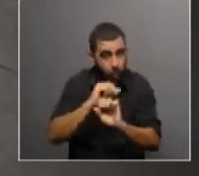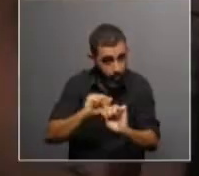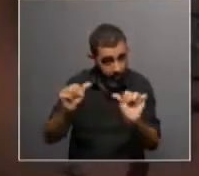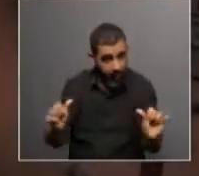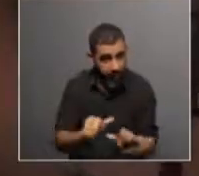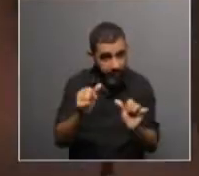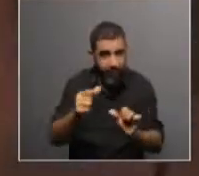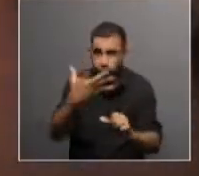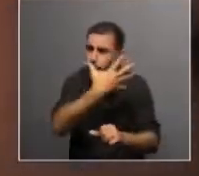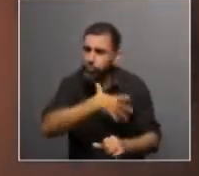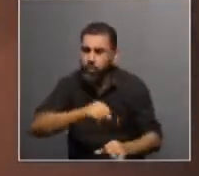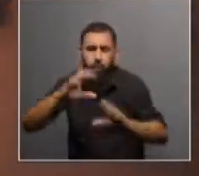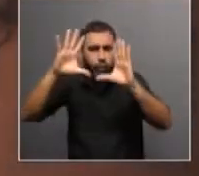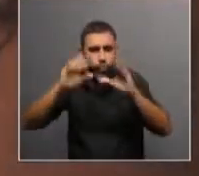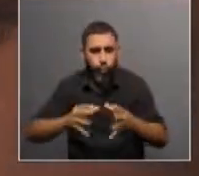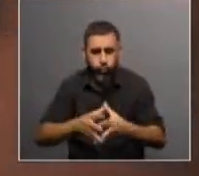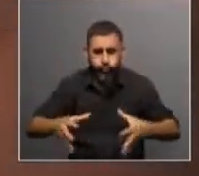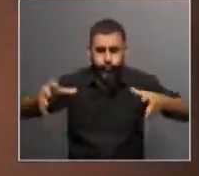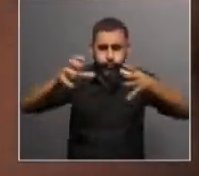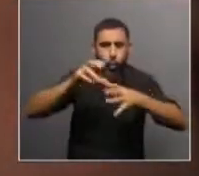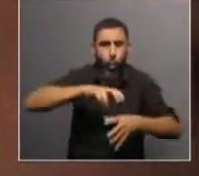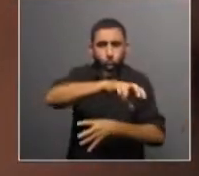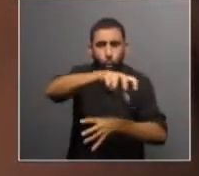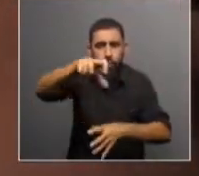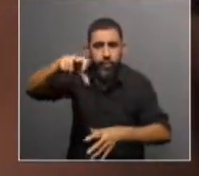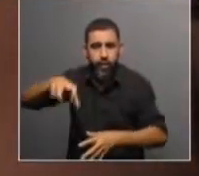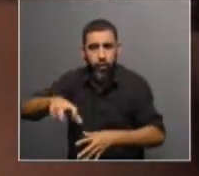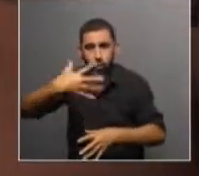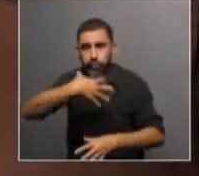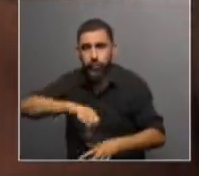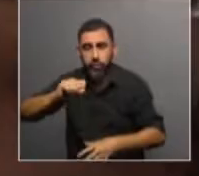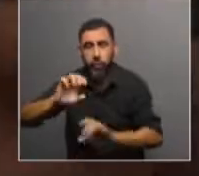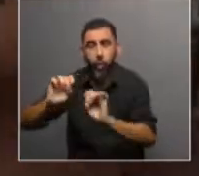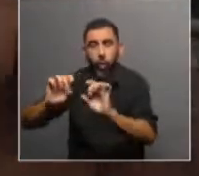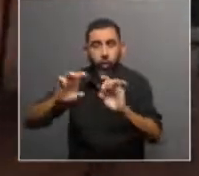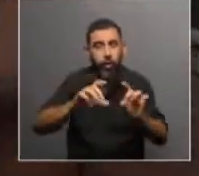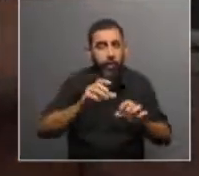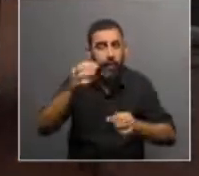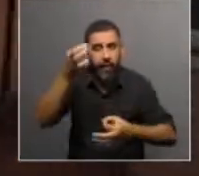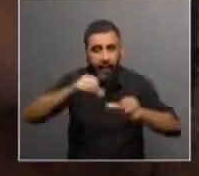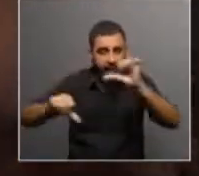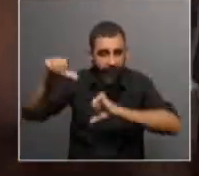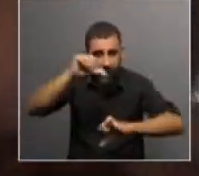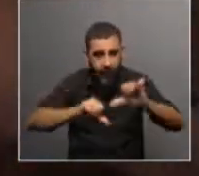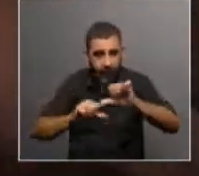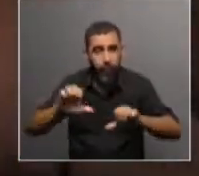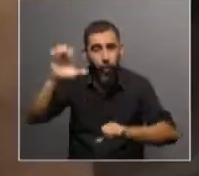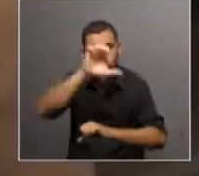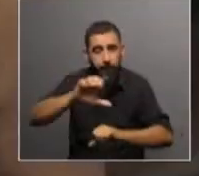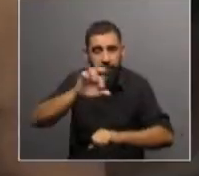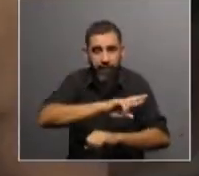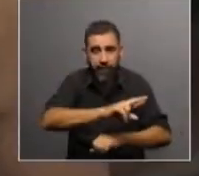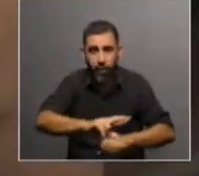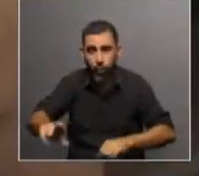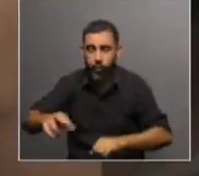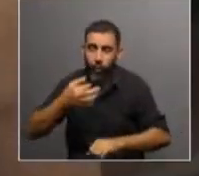llevan los vivac completicos en contenedores de contaminantes químicos, de las empresas de la ruta, para